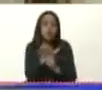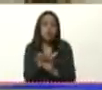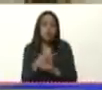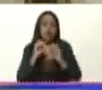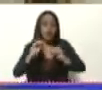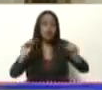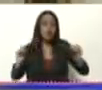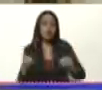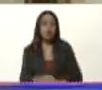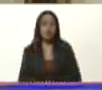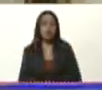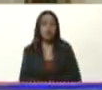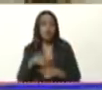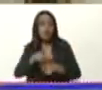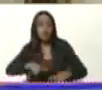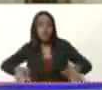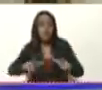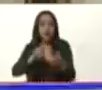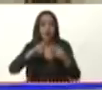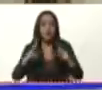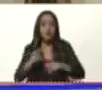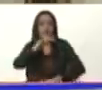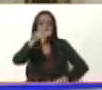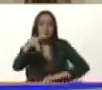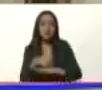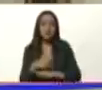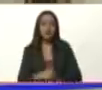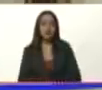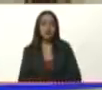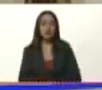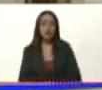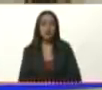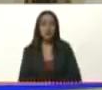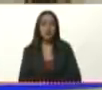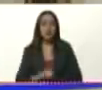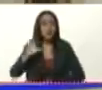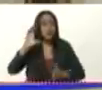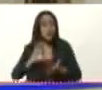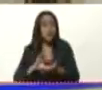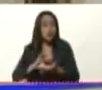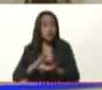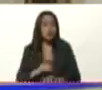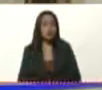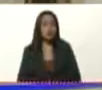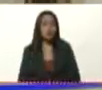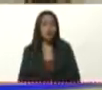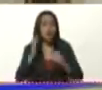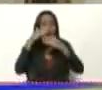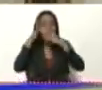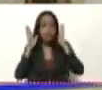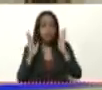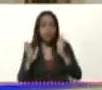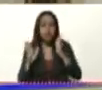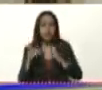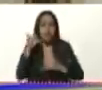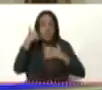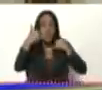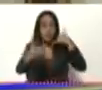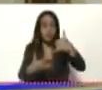anuncio. Los cuadrantes de paz a nivel nacional serán el epicentro para la atención